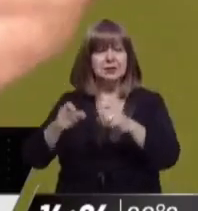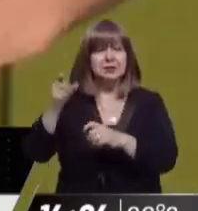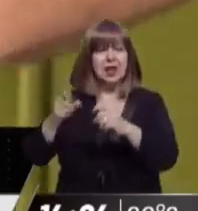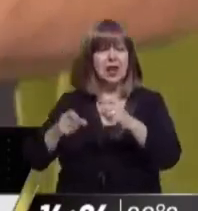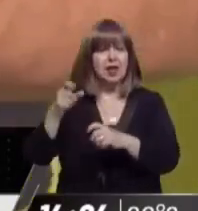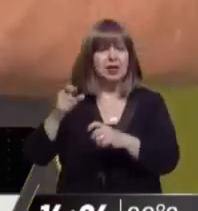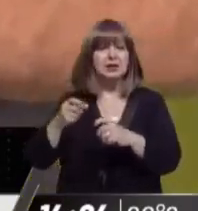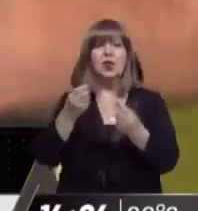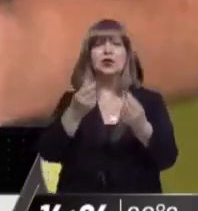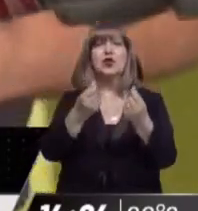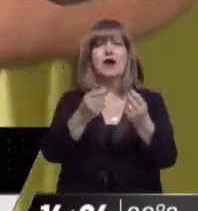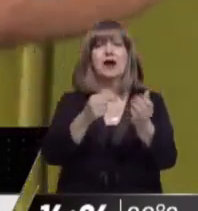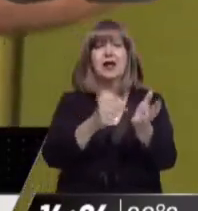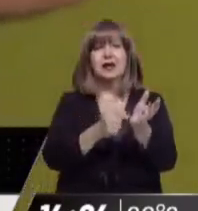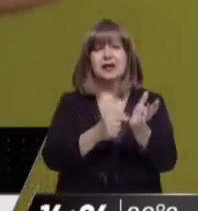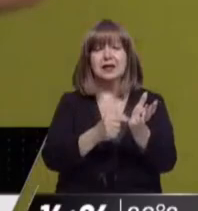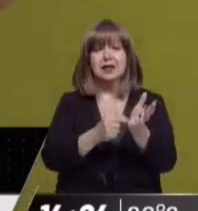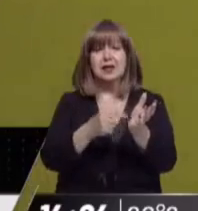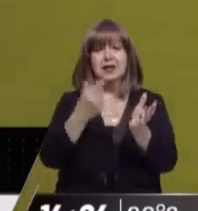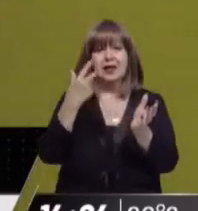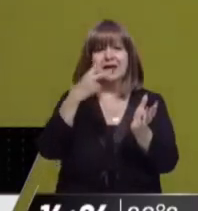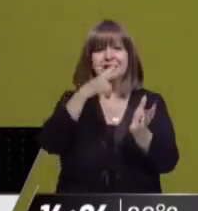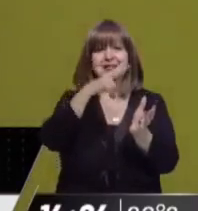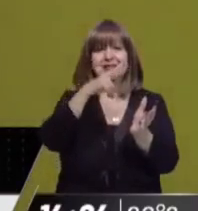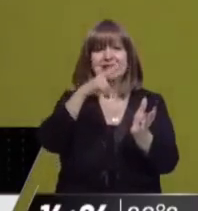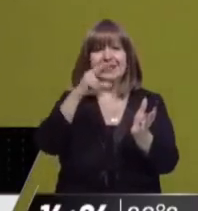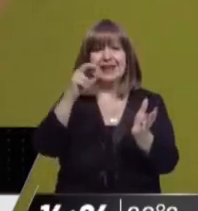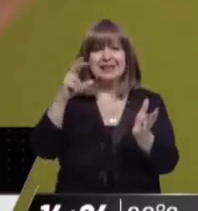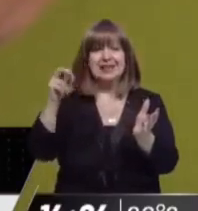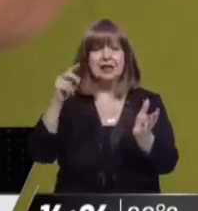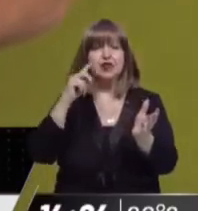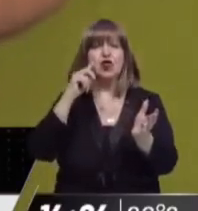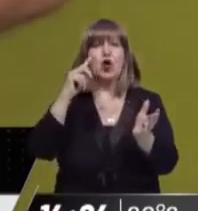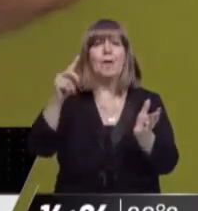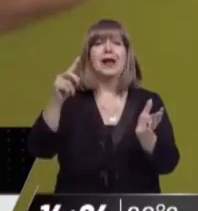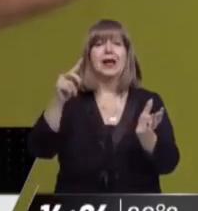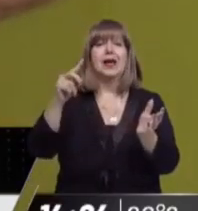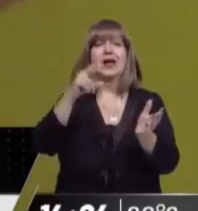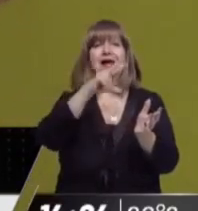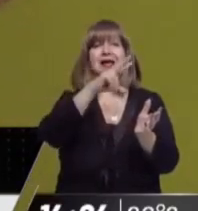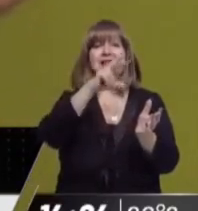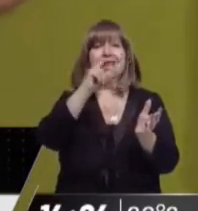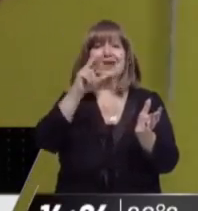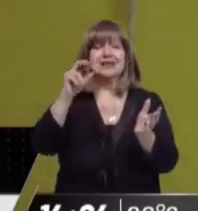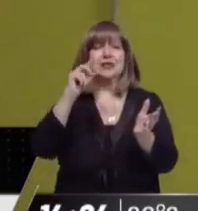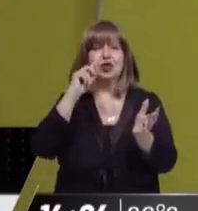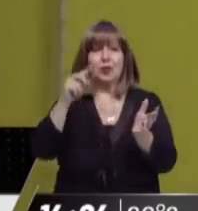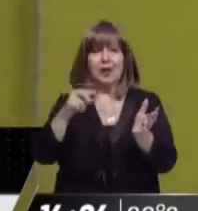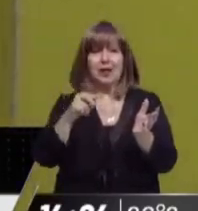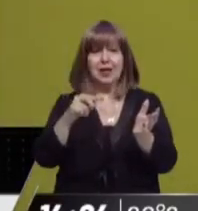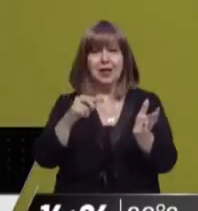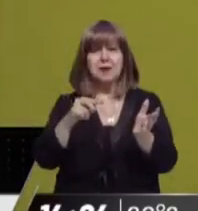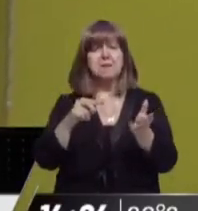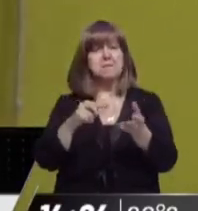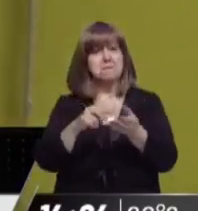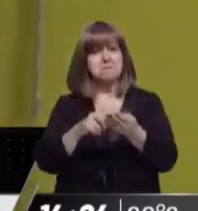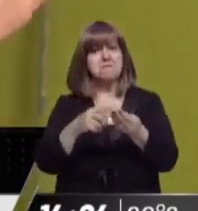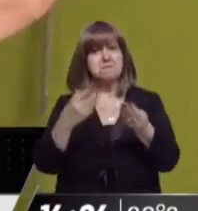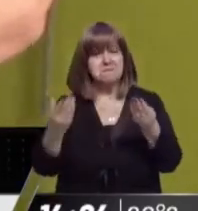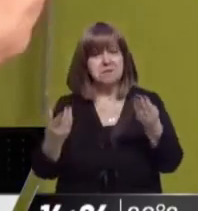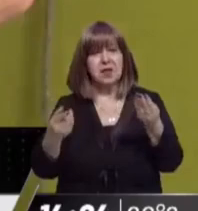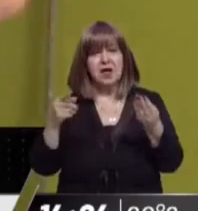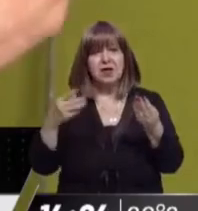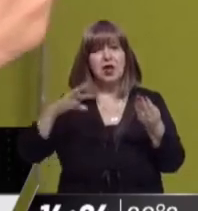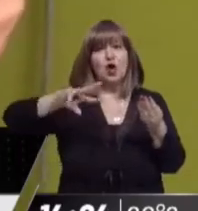Y calcularle que 2 mil pesos. Claro. Una locura. Una locura. Sí. Me ha cortado el retorno, chicos, ahí ya no lo escucho más. A 2 mil pesos, pero